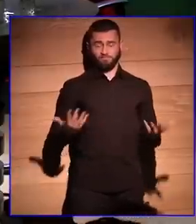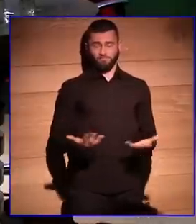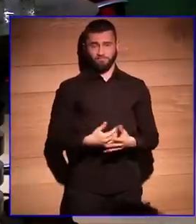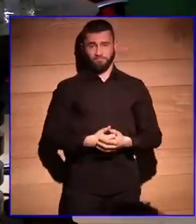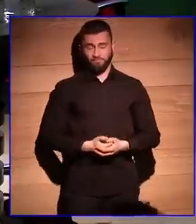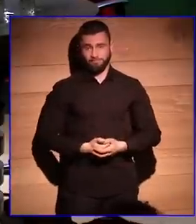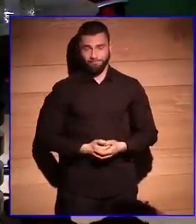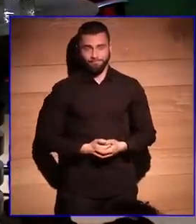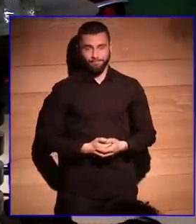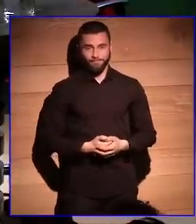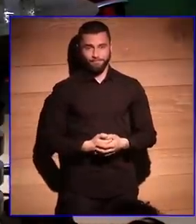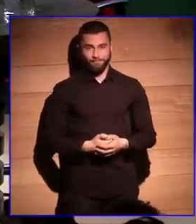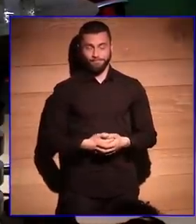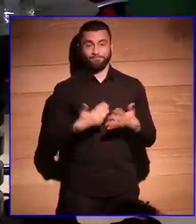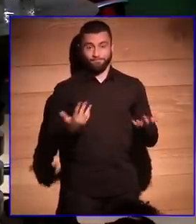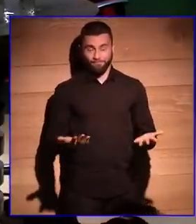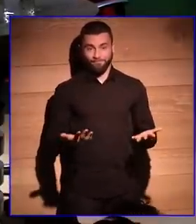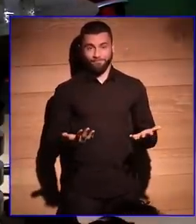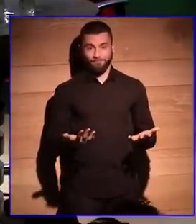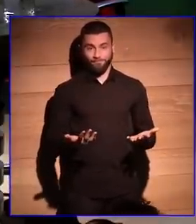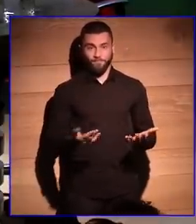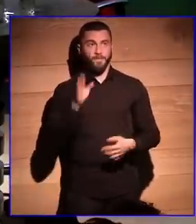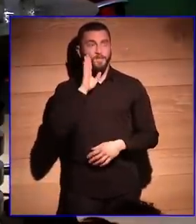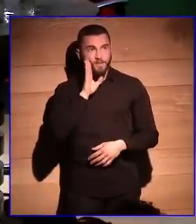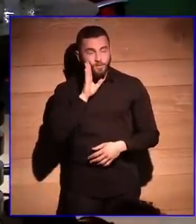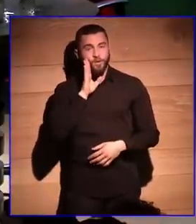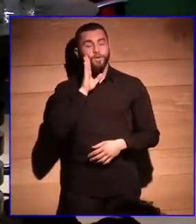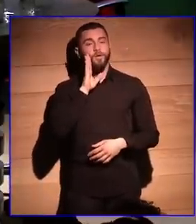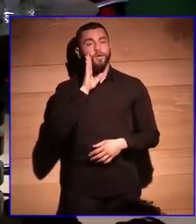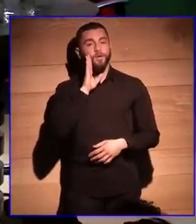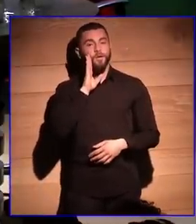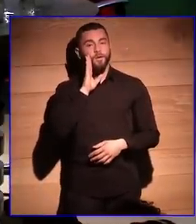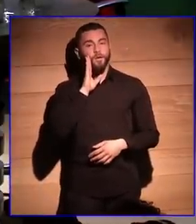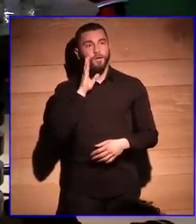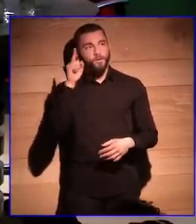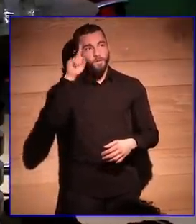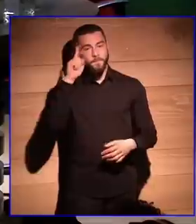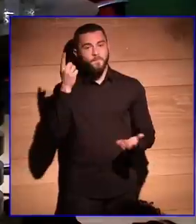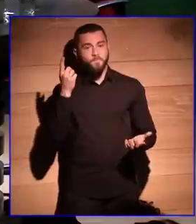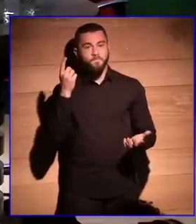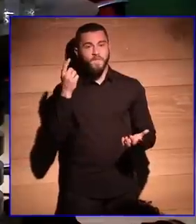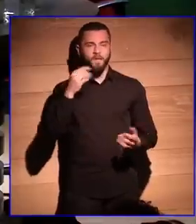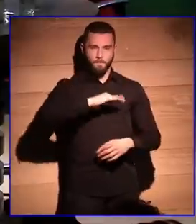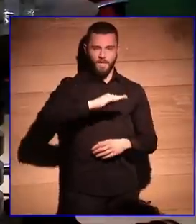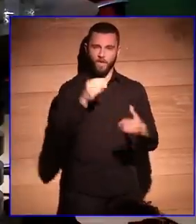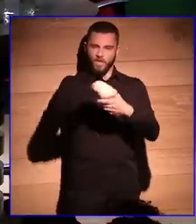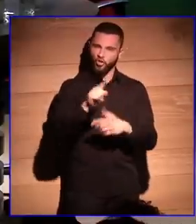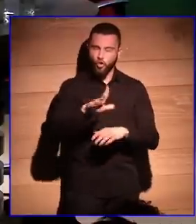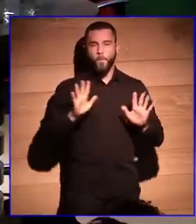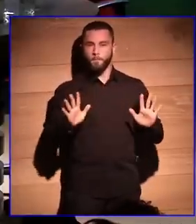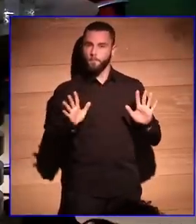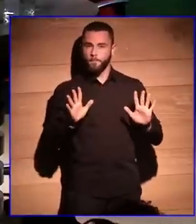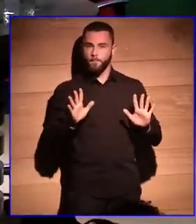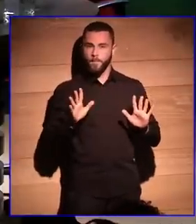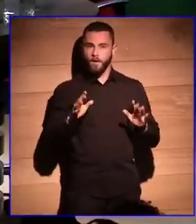No, es que me mosqueo con eso y con la... Y con el, no sé si no entra justamente en la villanía, pero en la